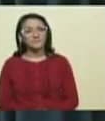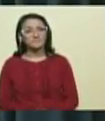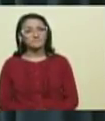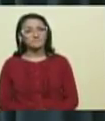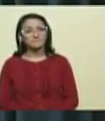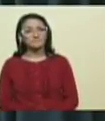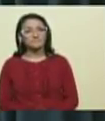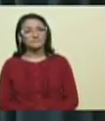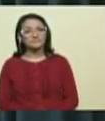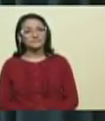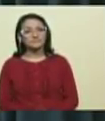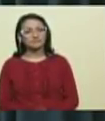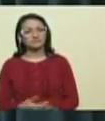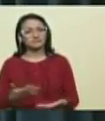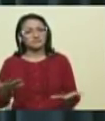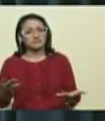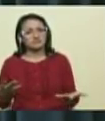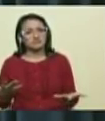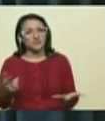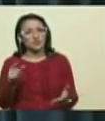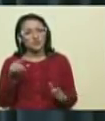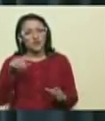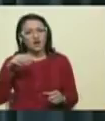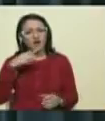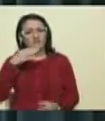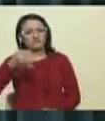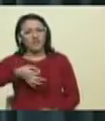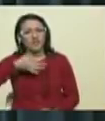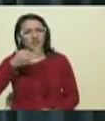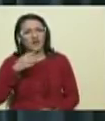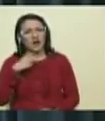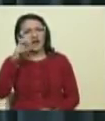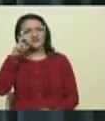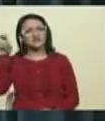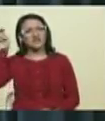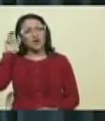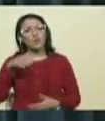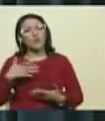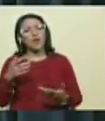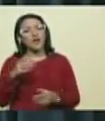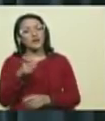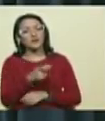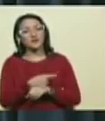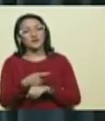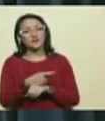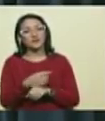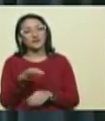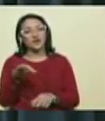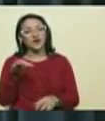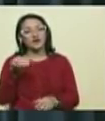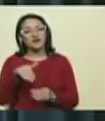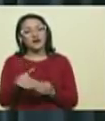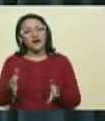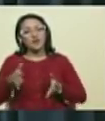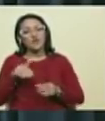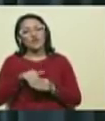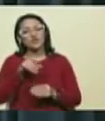¿A cuenta de qué está usted aquí hablando como canciller de cuál gobierno, electo con los votos de quién?